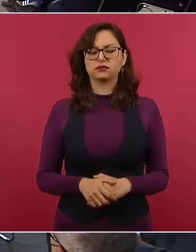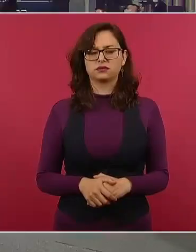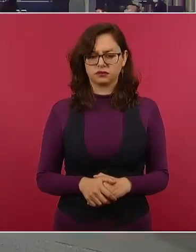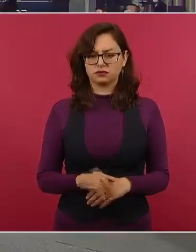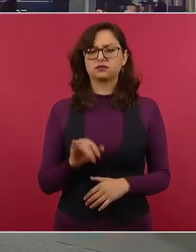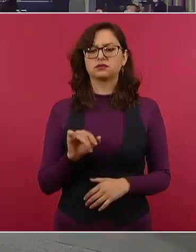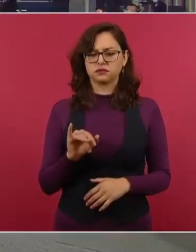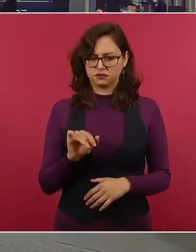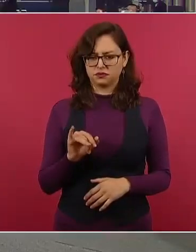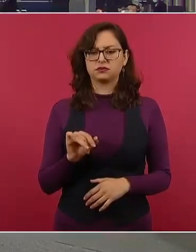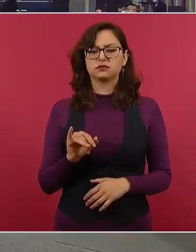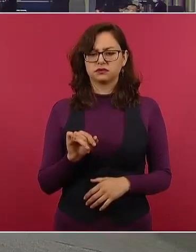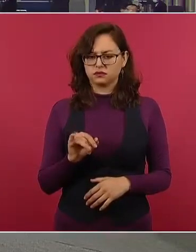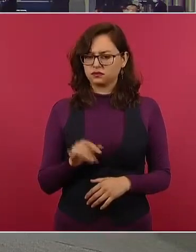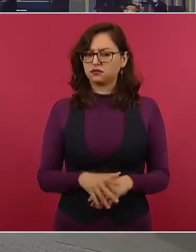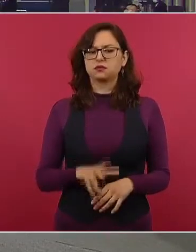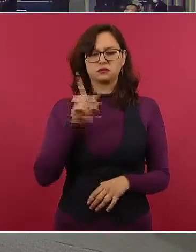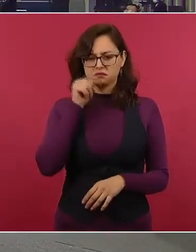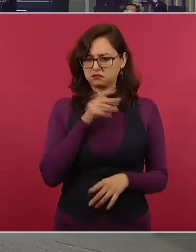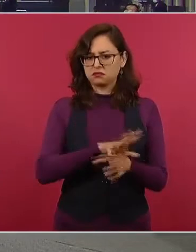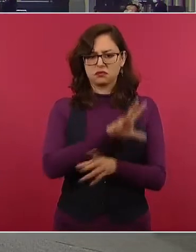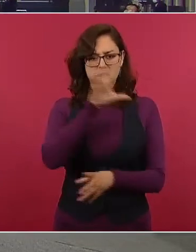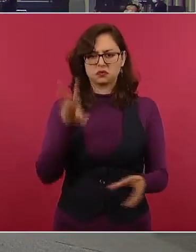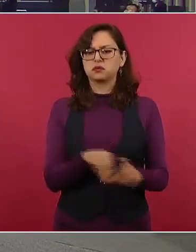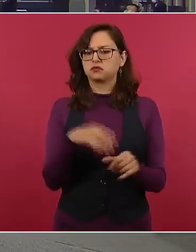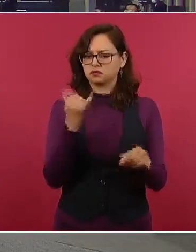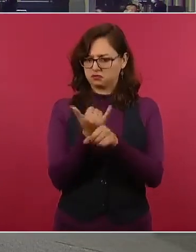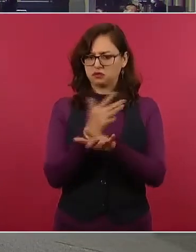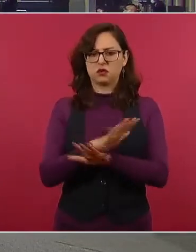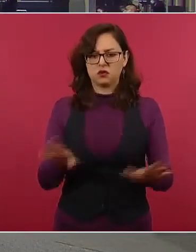Y toda la información sobre esto,